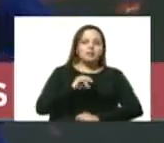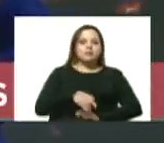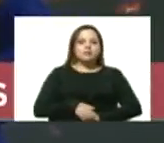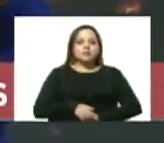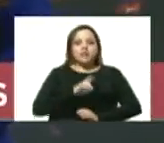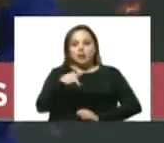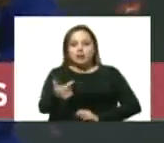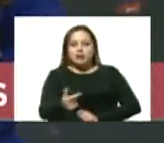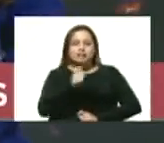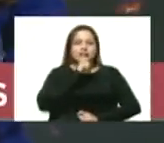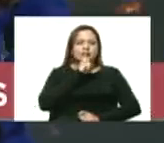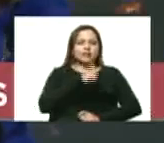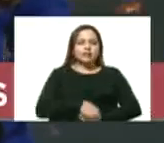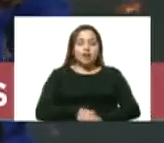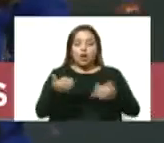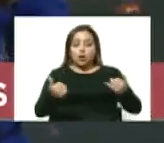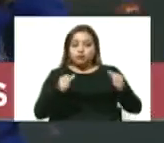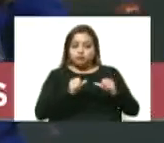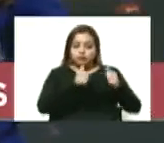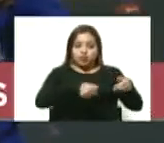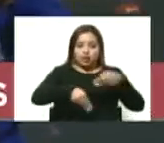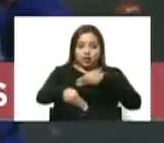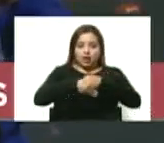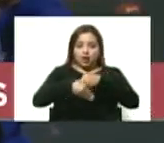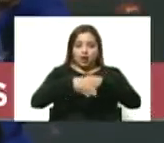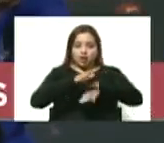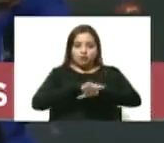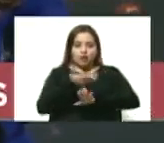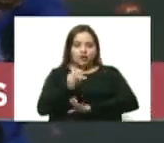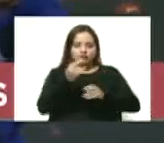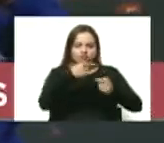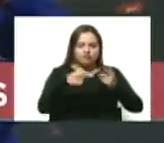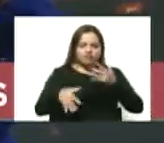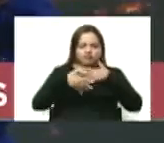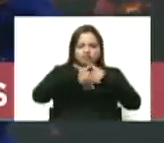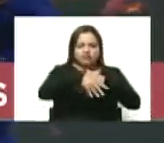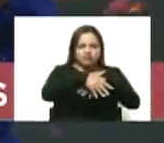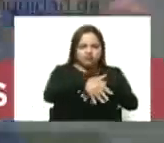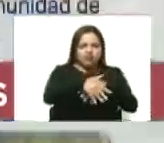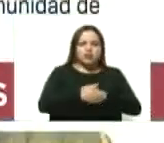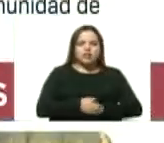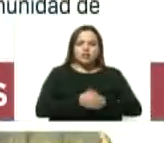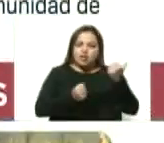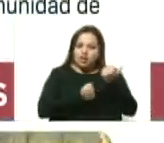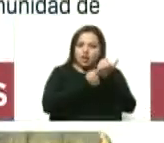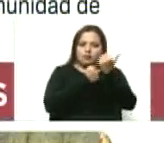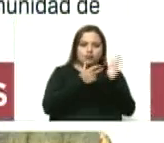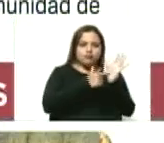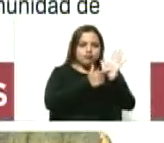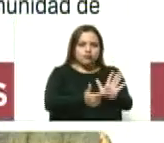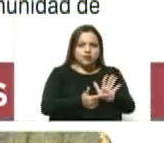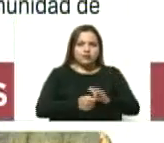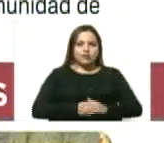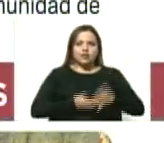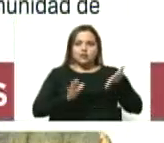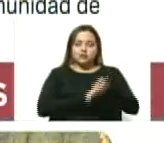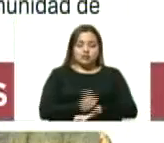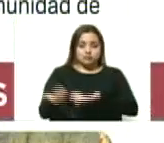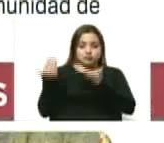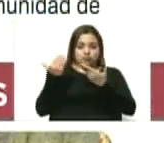tan difícil. Vámonos a las redes sociales en este momento, porque también hay distintas manifestaciones solidarias en torno a esta situación